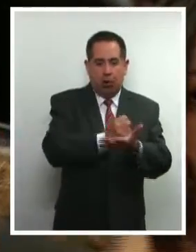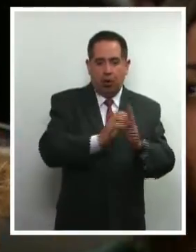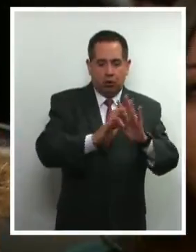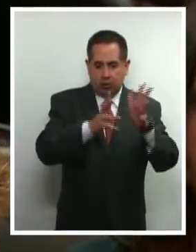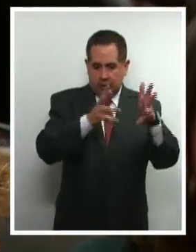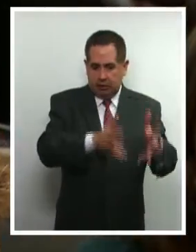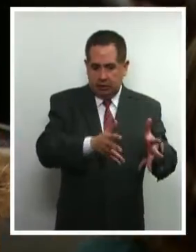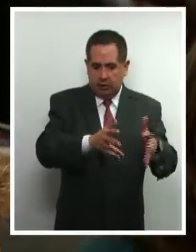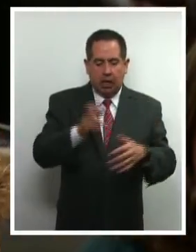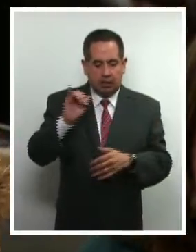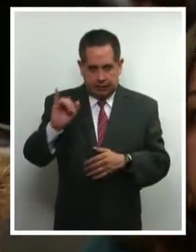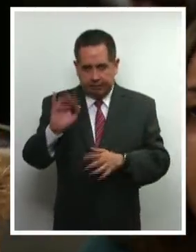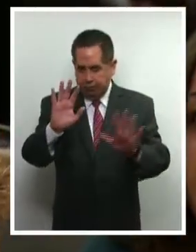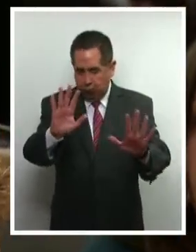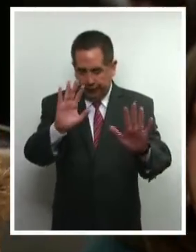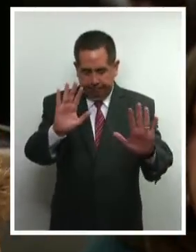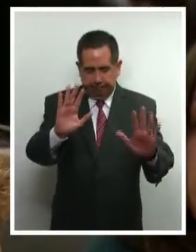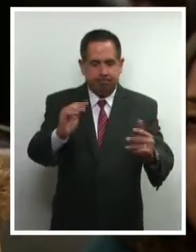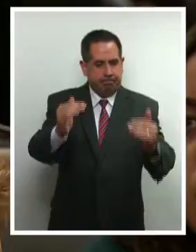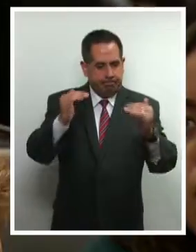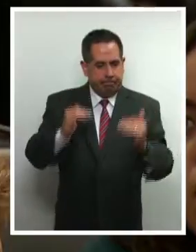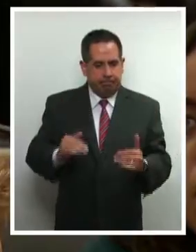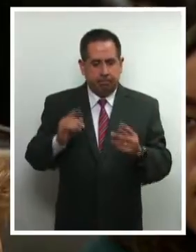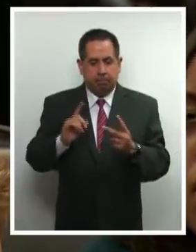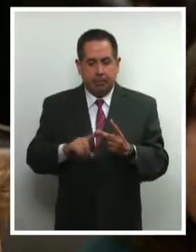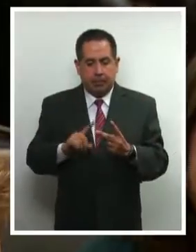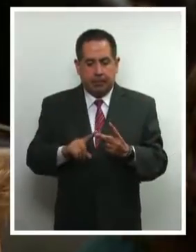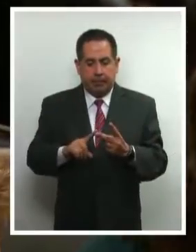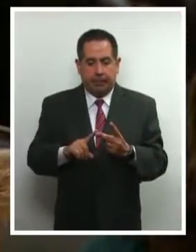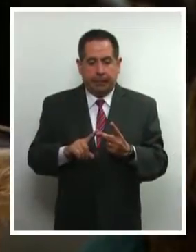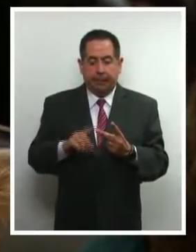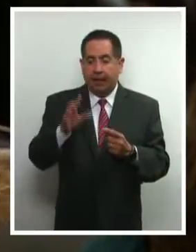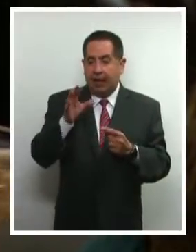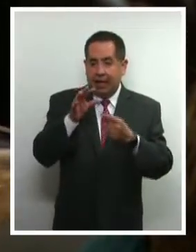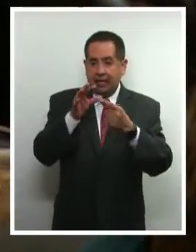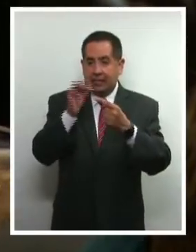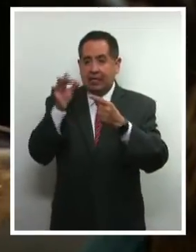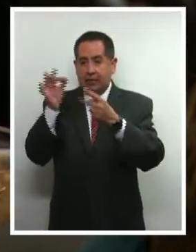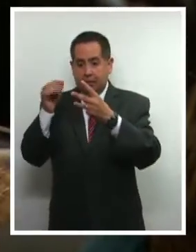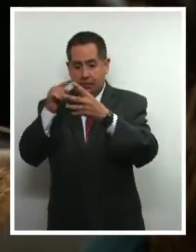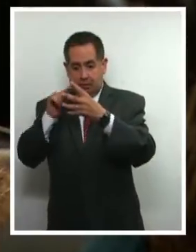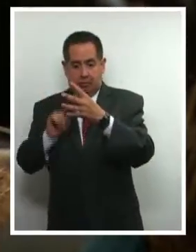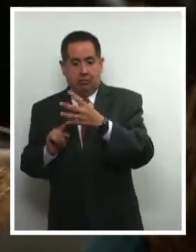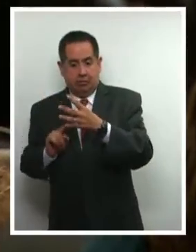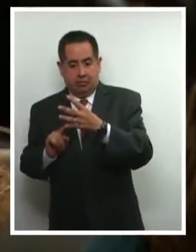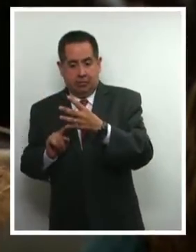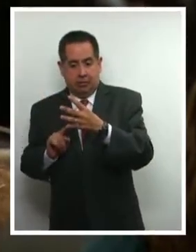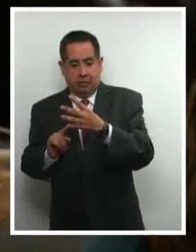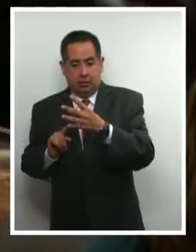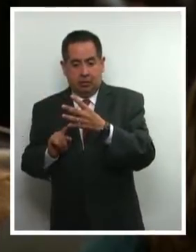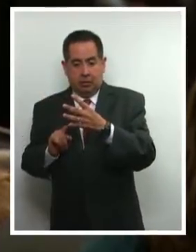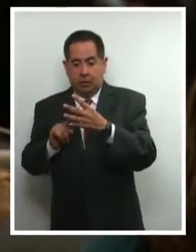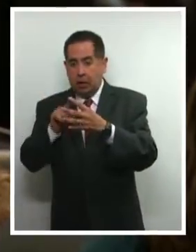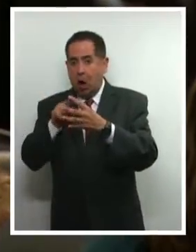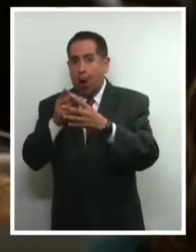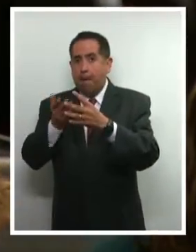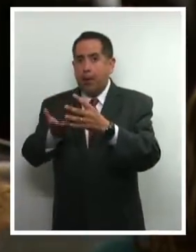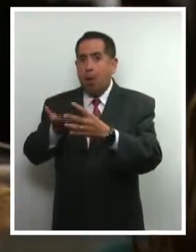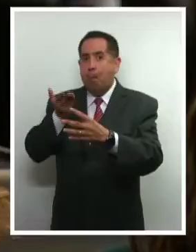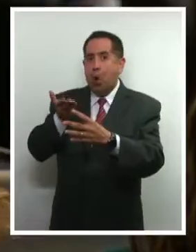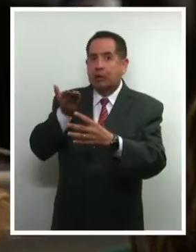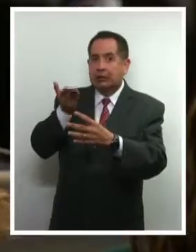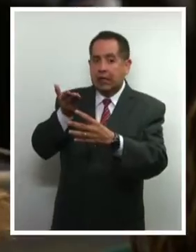es. Segundo, se reservaron algunos, se hicieron